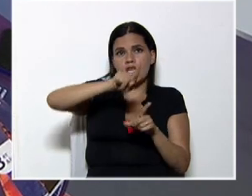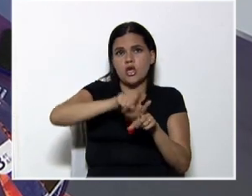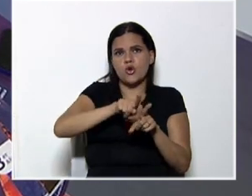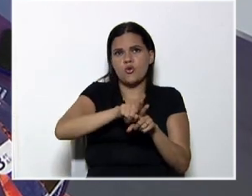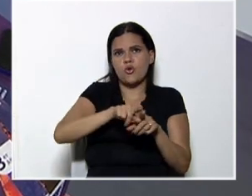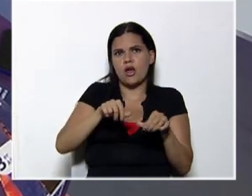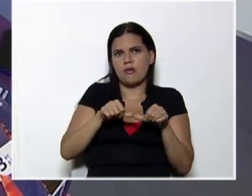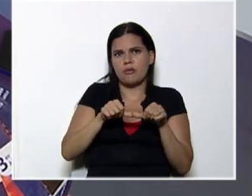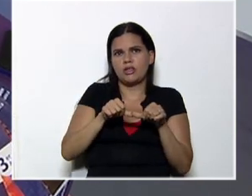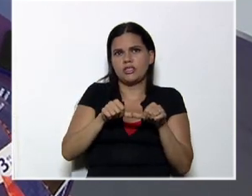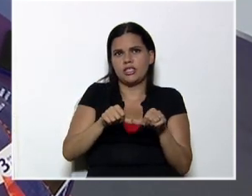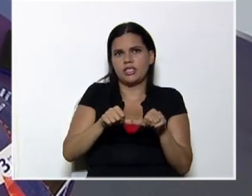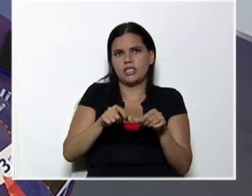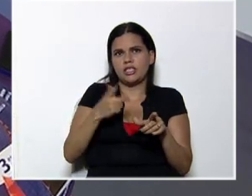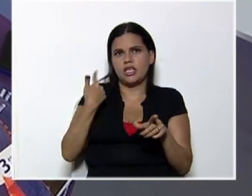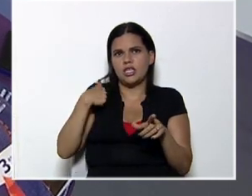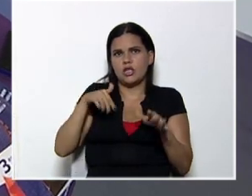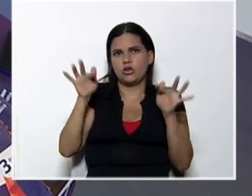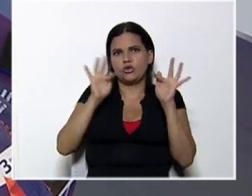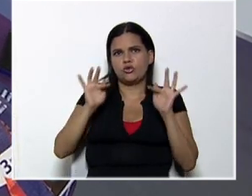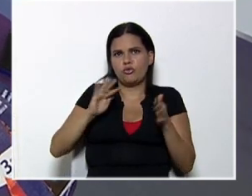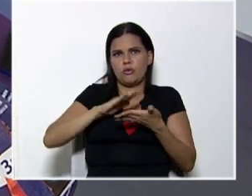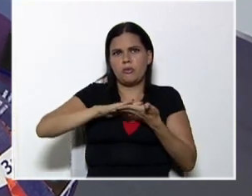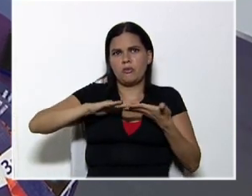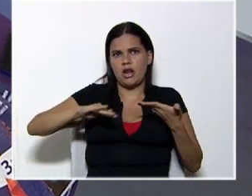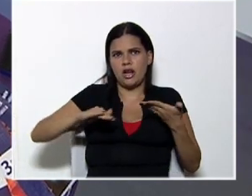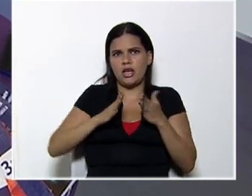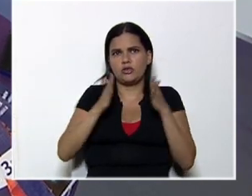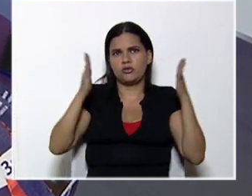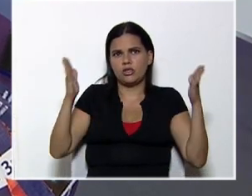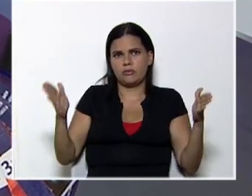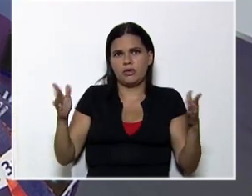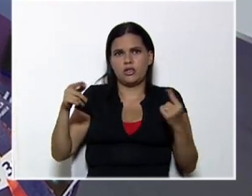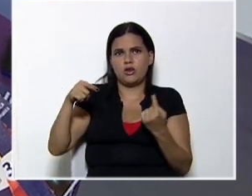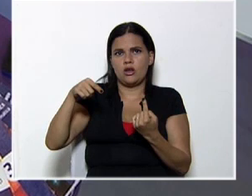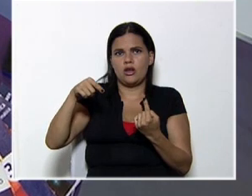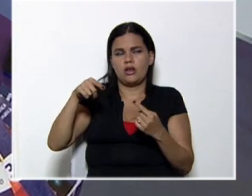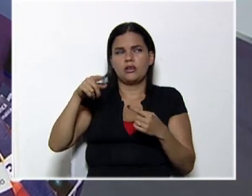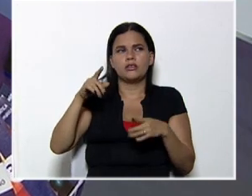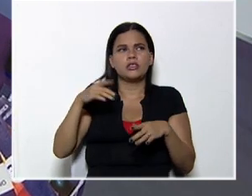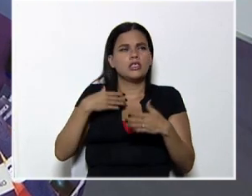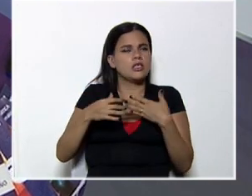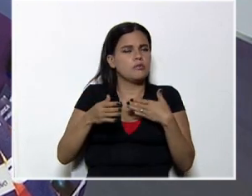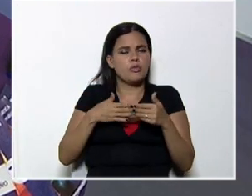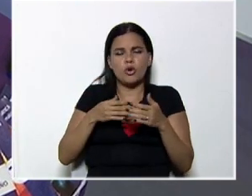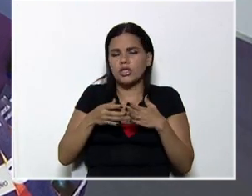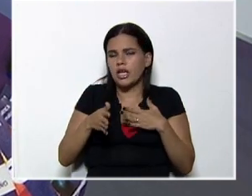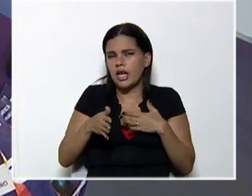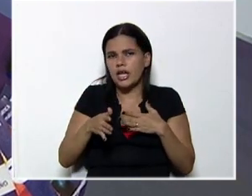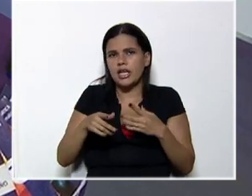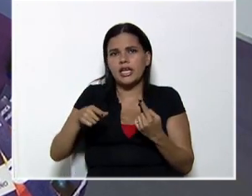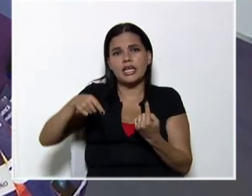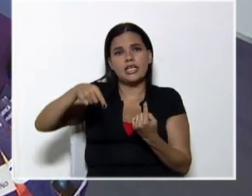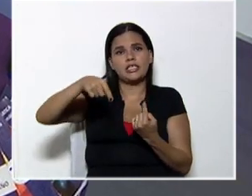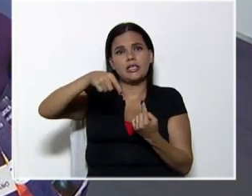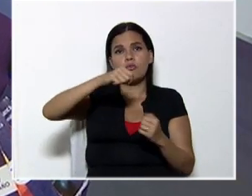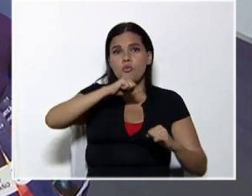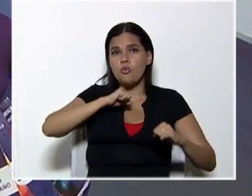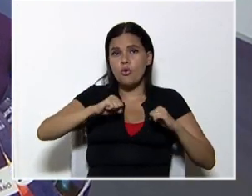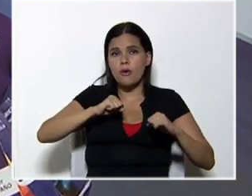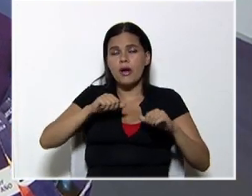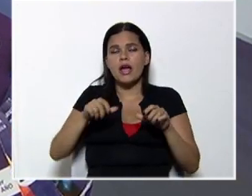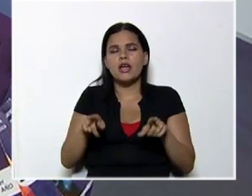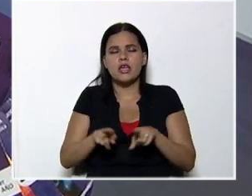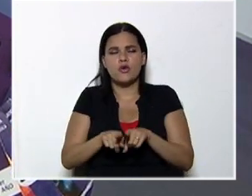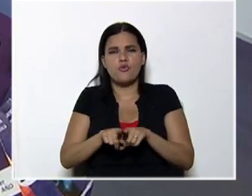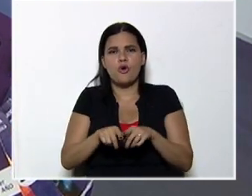su figura geométrica y su tamaño. A pesar de que rota, cambia de posición, pero la simetría se sigue